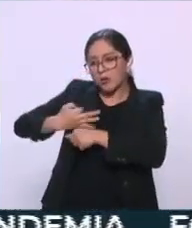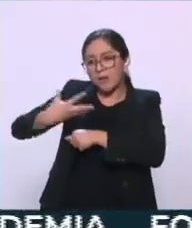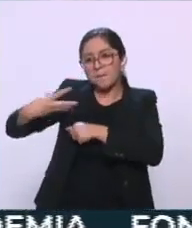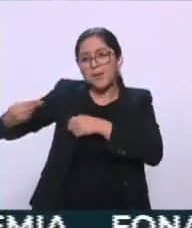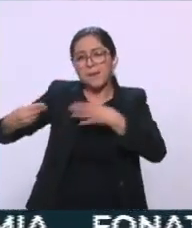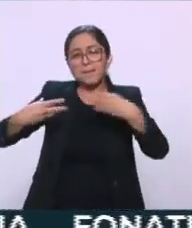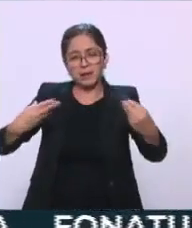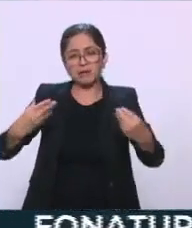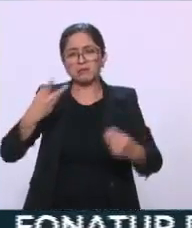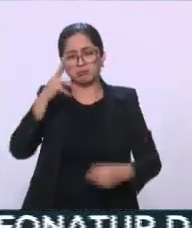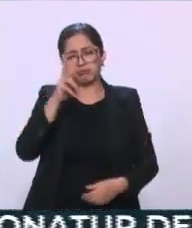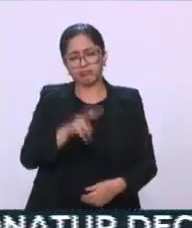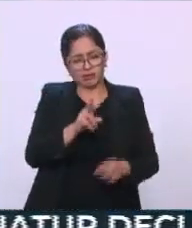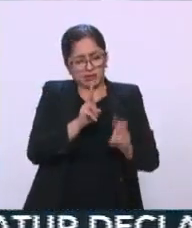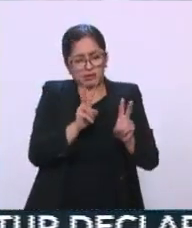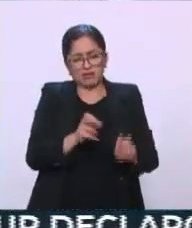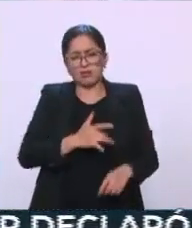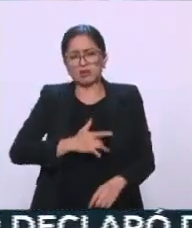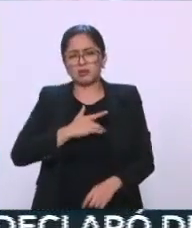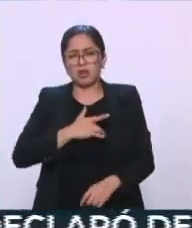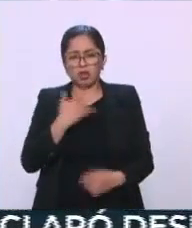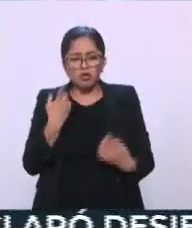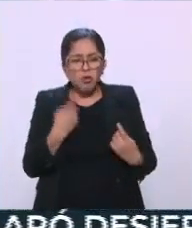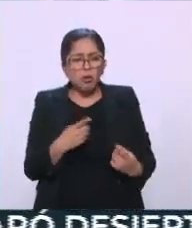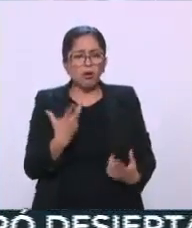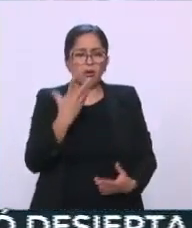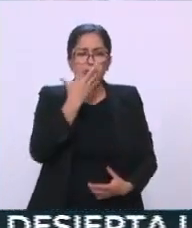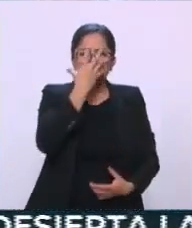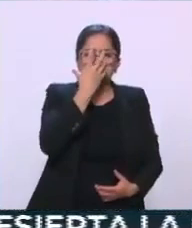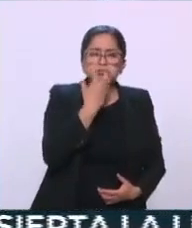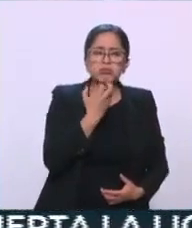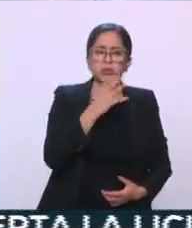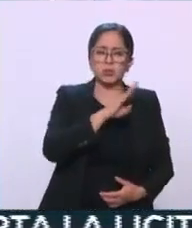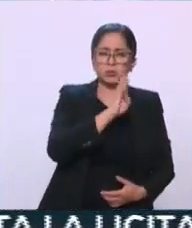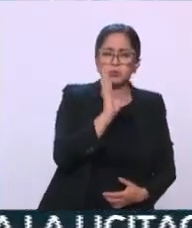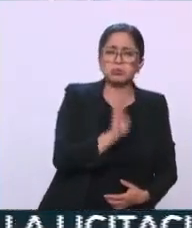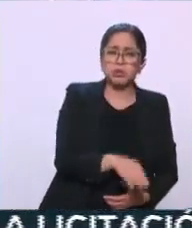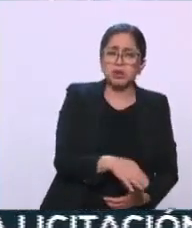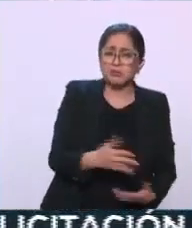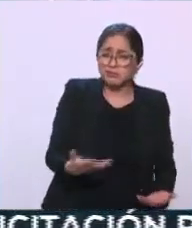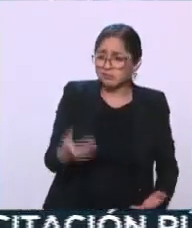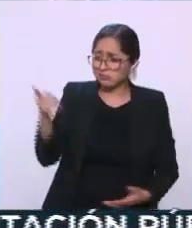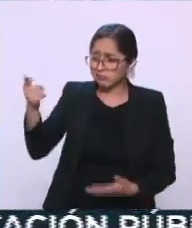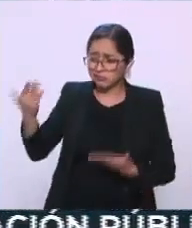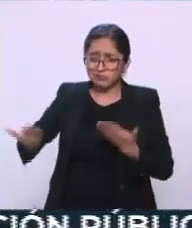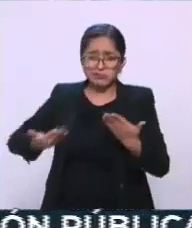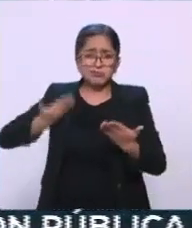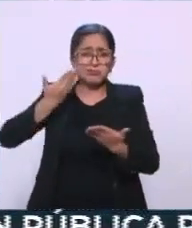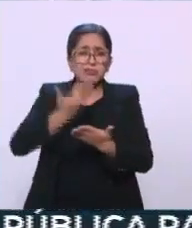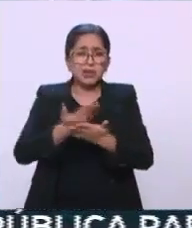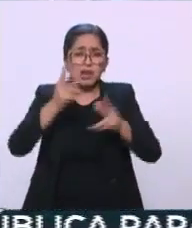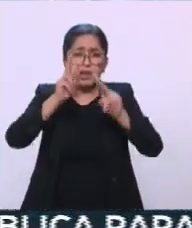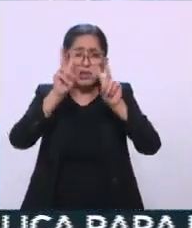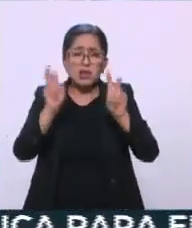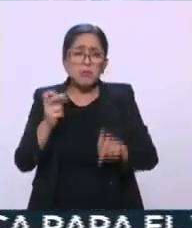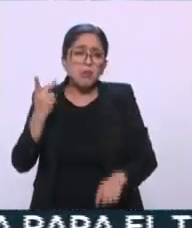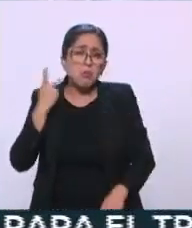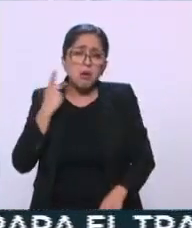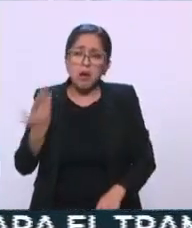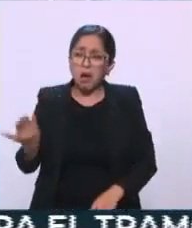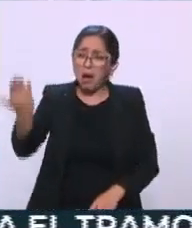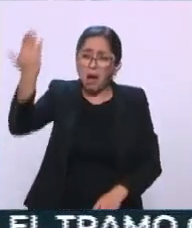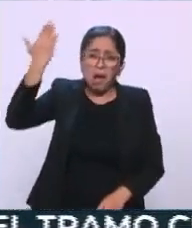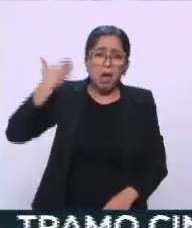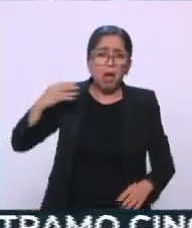dolor y muerte una agenda para quien ya mostró que como opción política no trajo más que